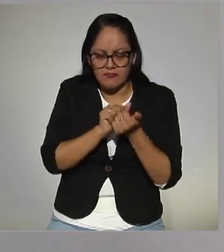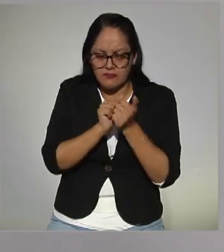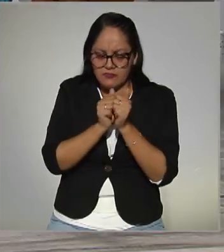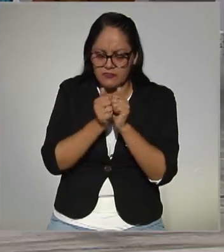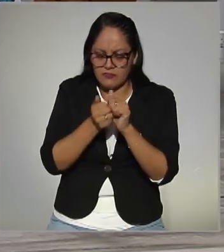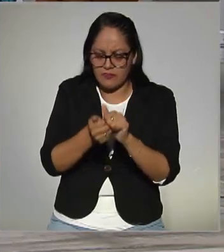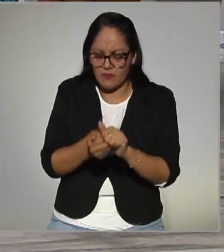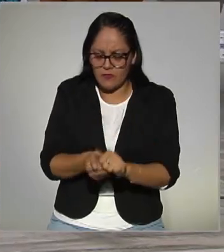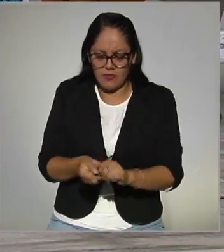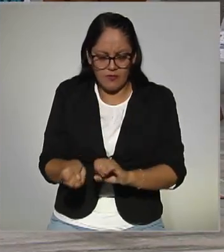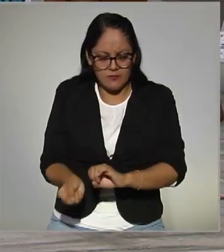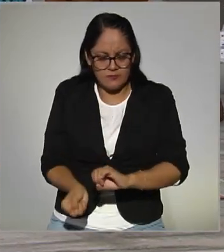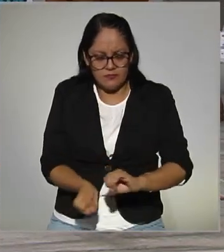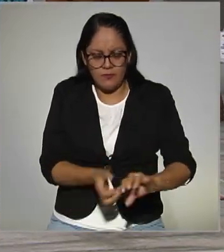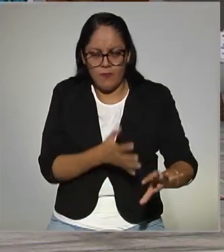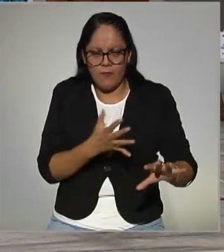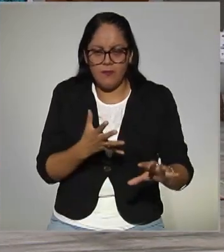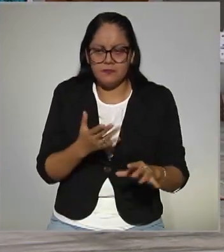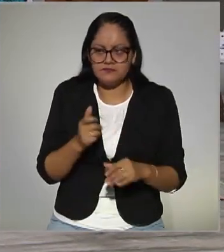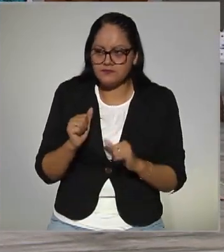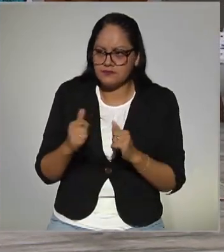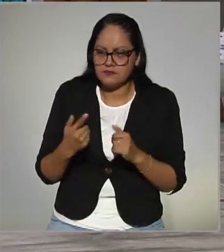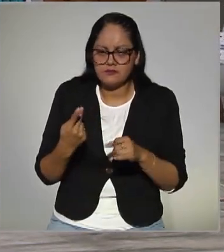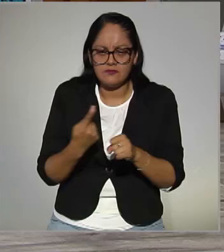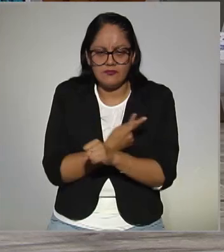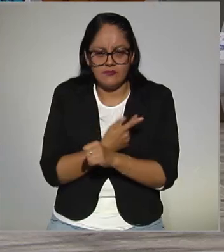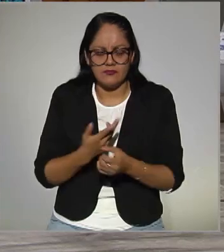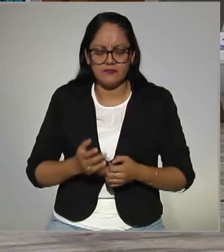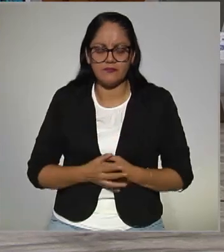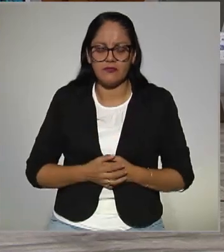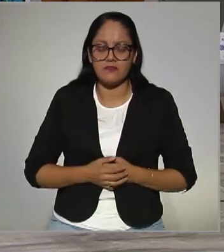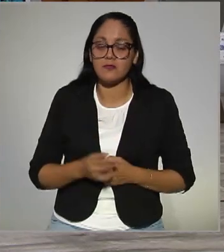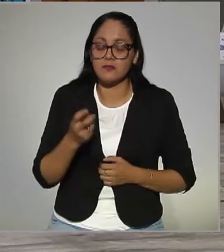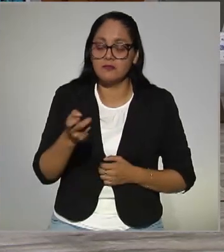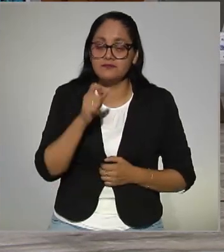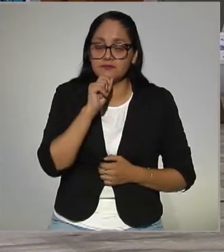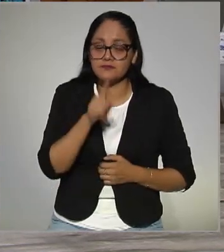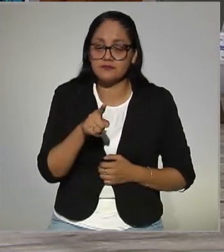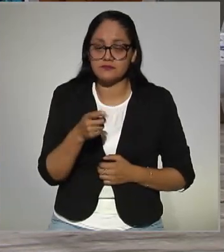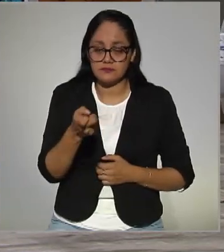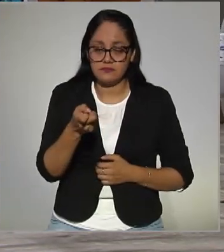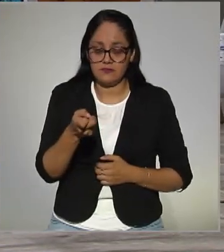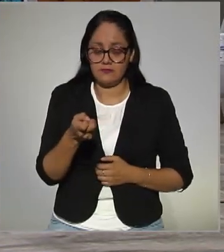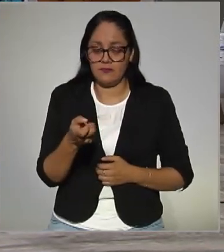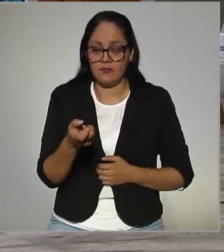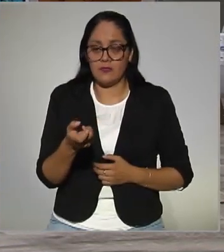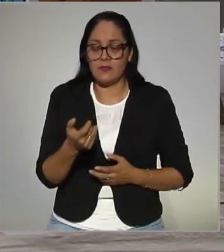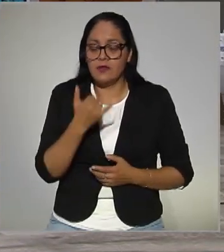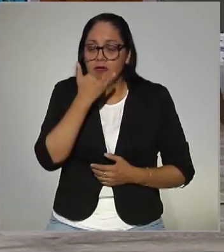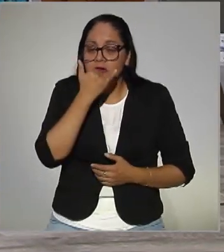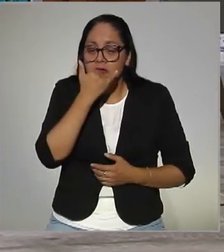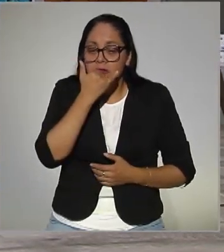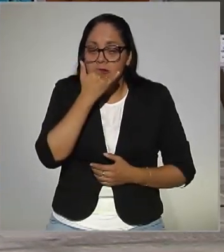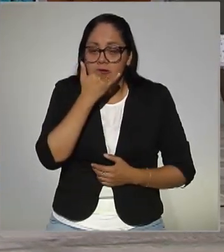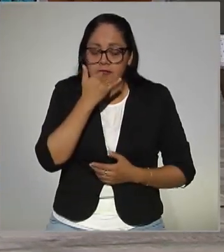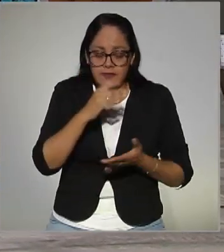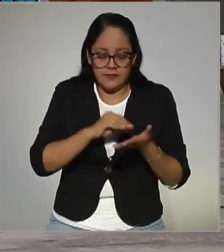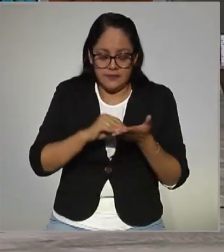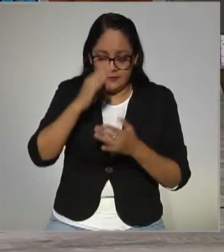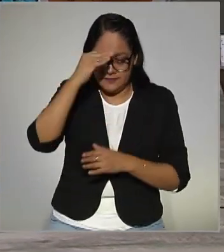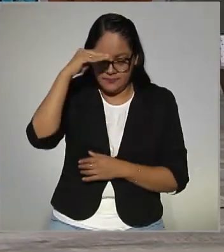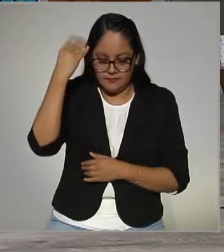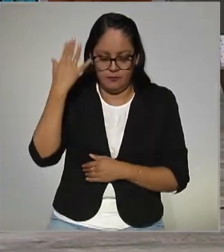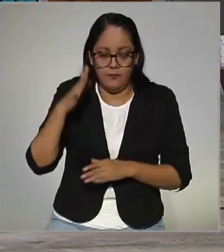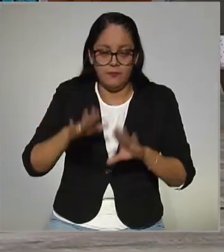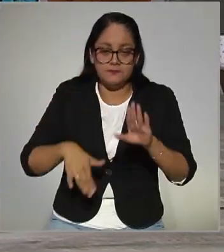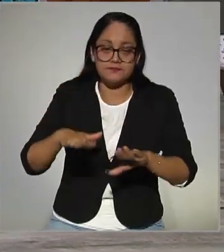soltando con respecto a todo lo que le pasó. Y justamente retomando un poco la parte del perdón, muchas veces se cree